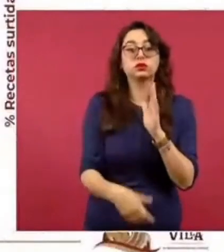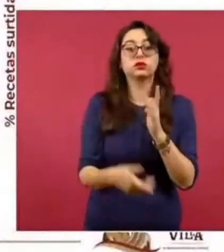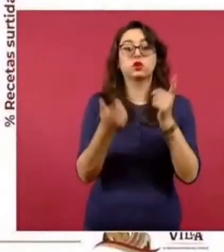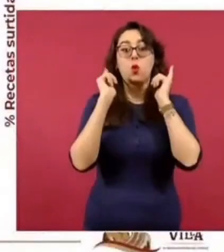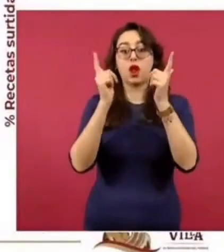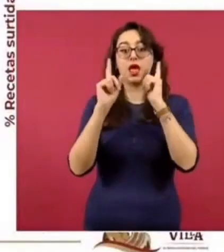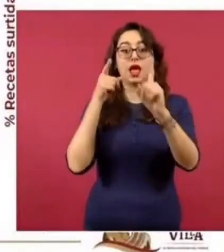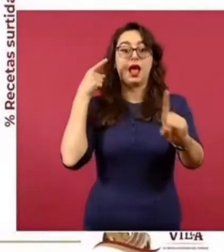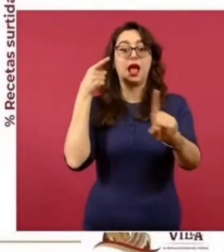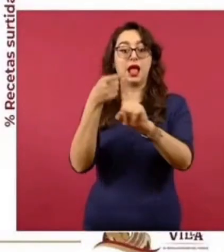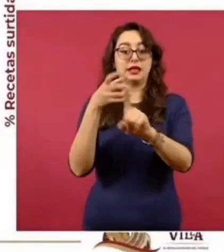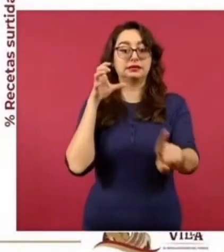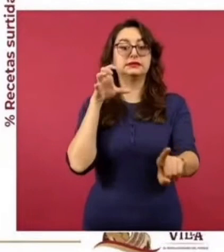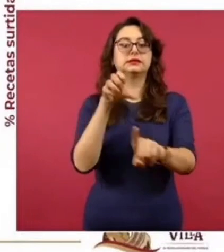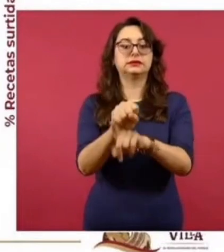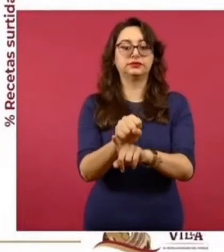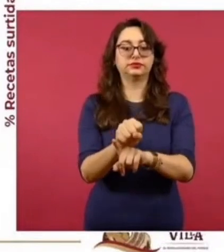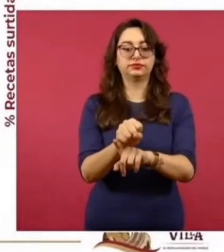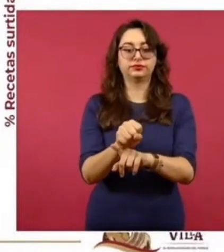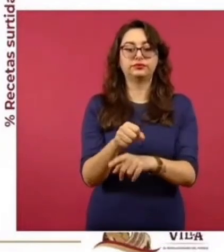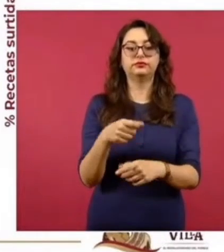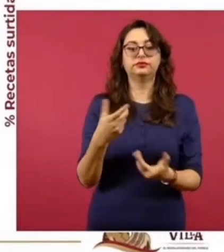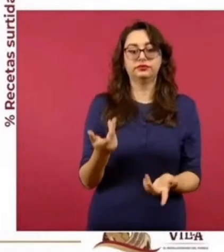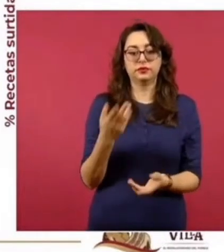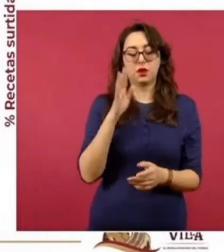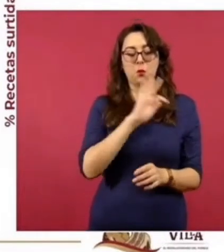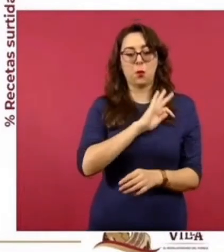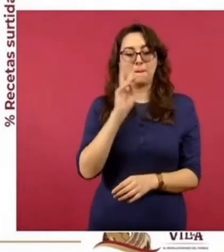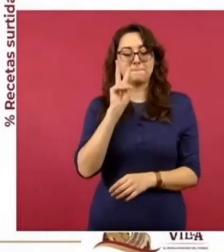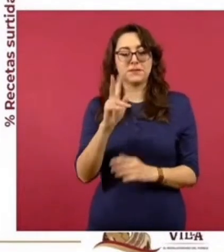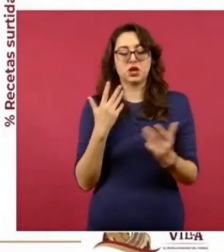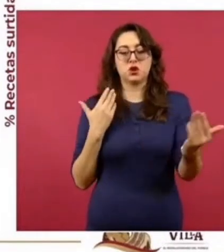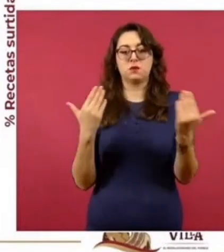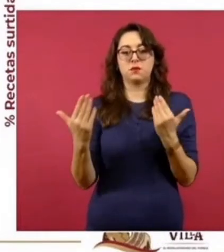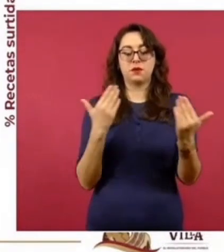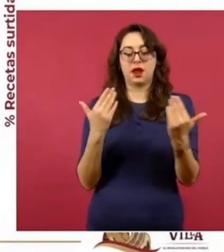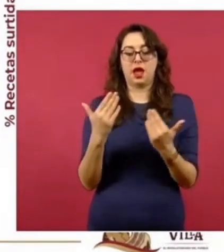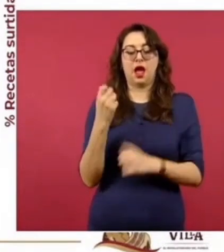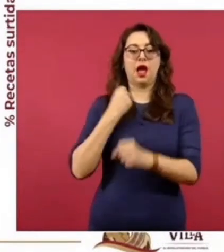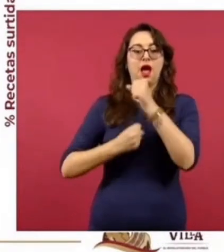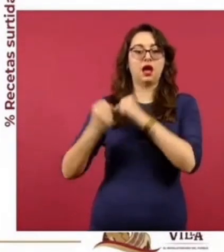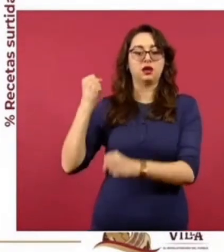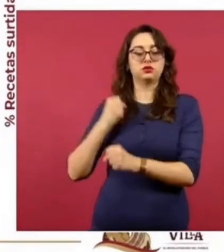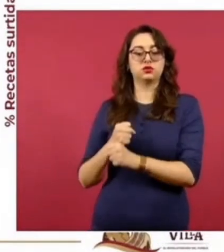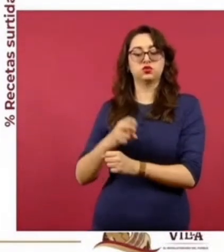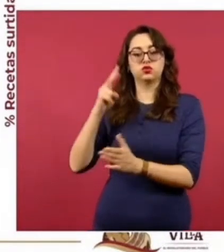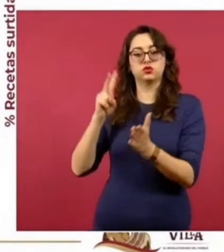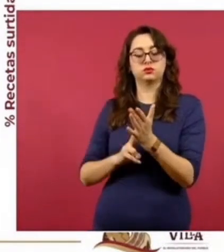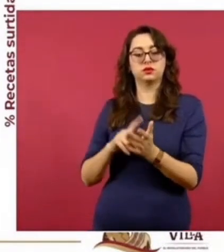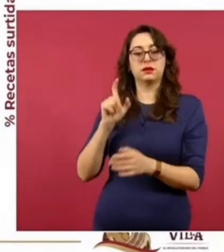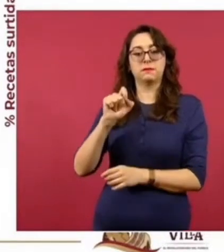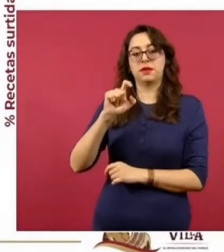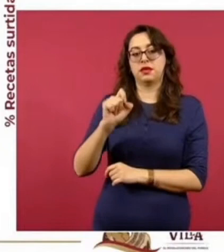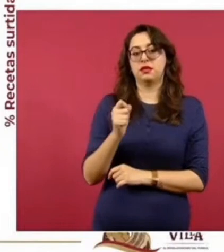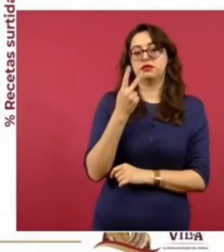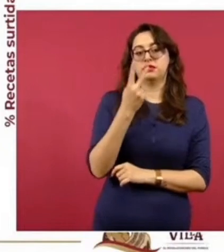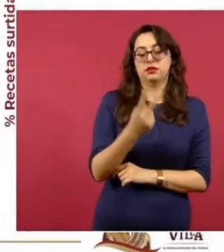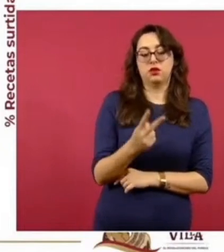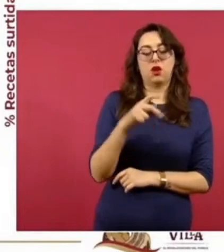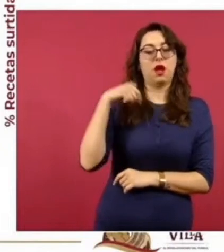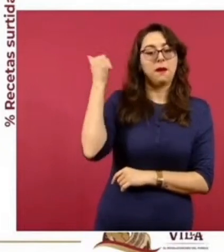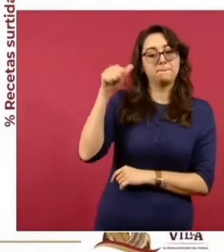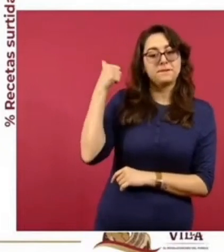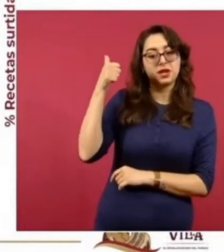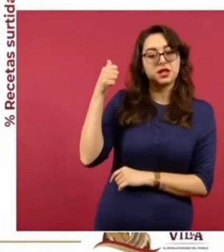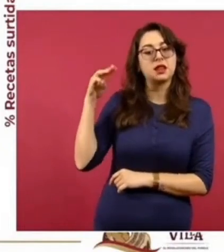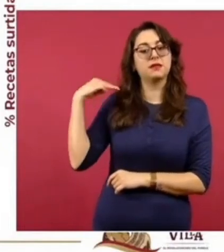Seguro Social. Esto es el año 2022, comparando de abril a marzo. Abril pues todavía